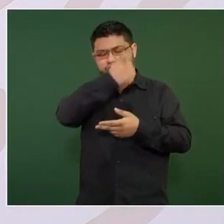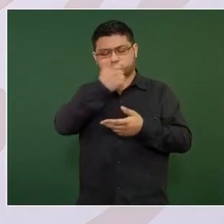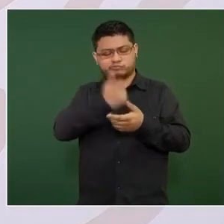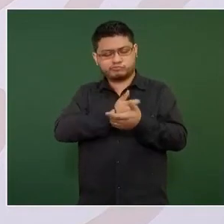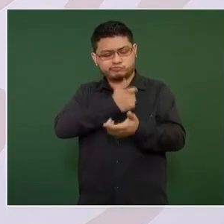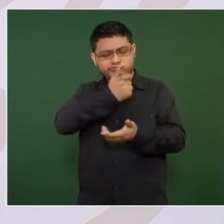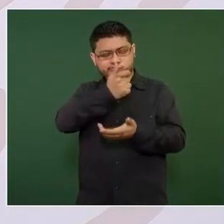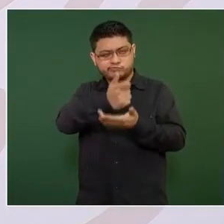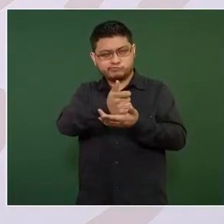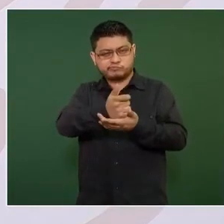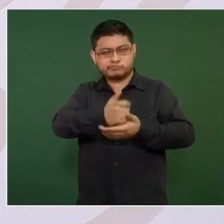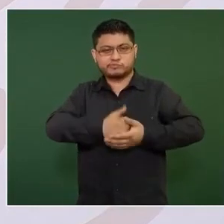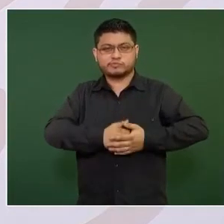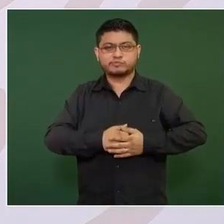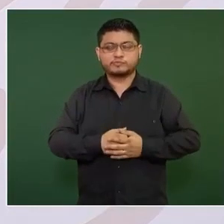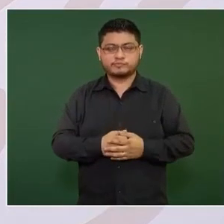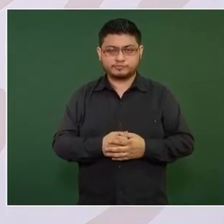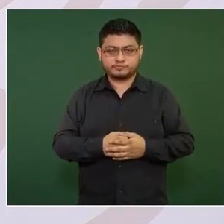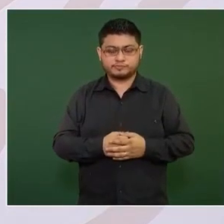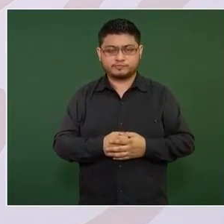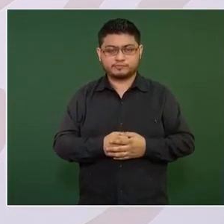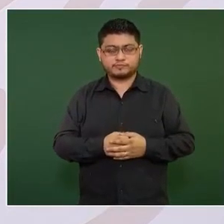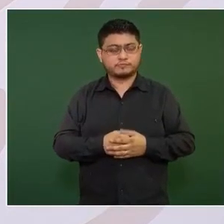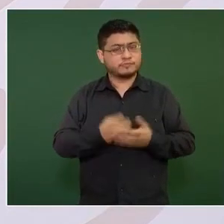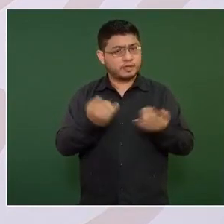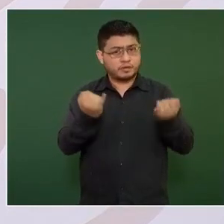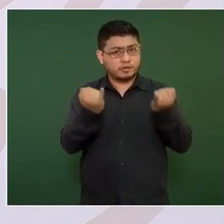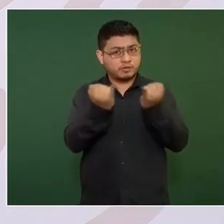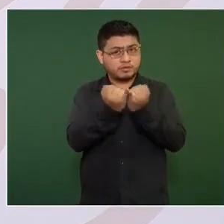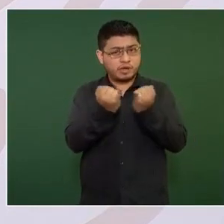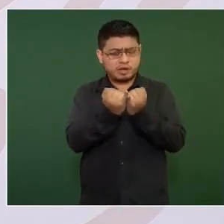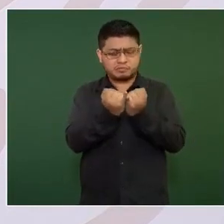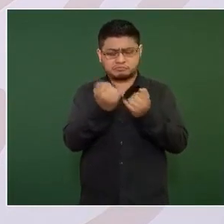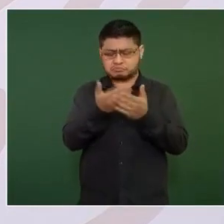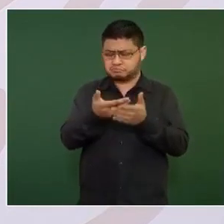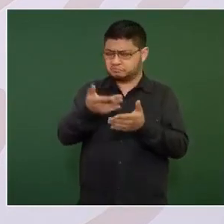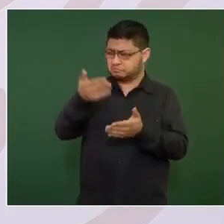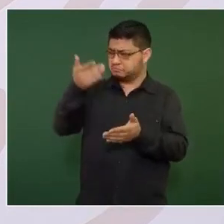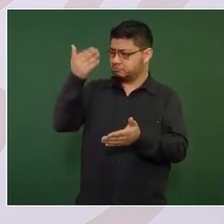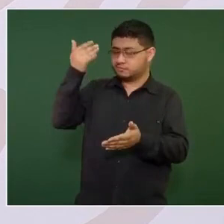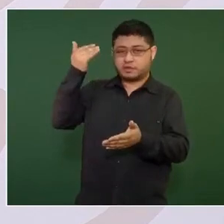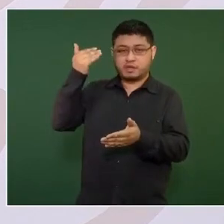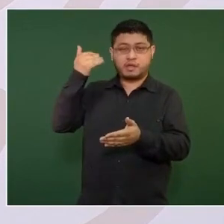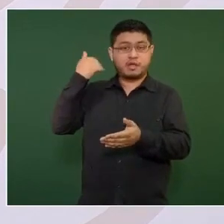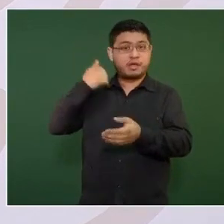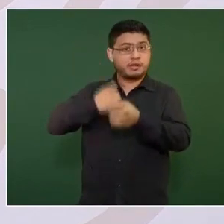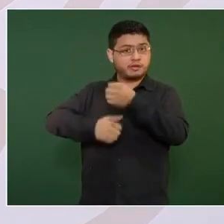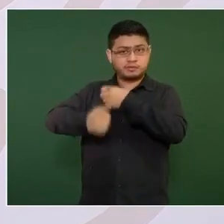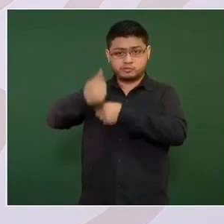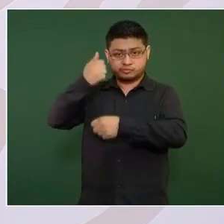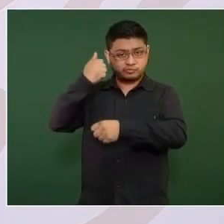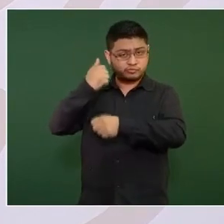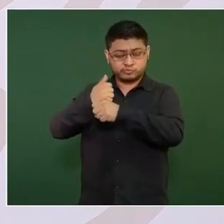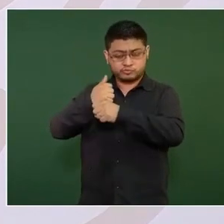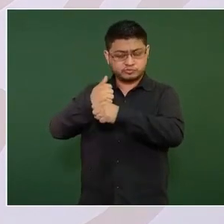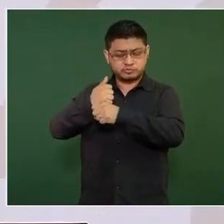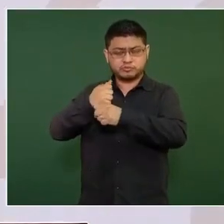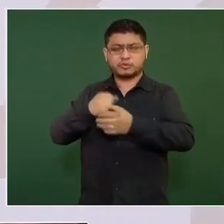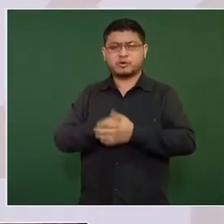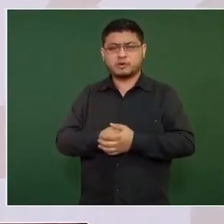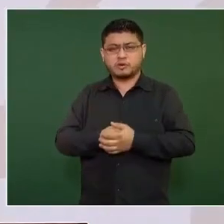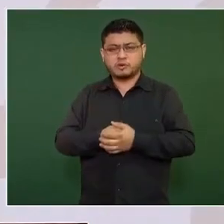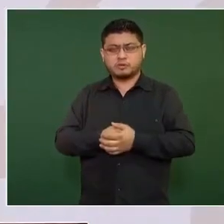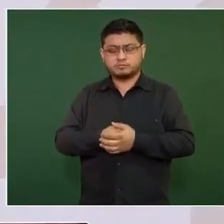Llegó a haber años en que de